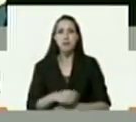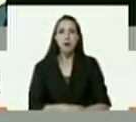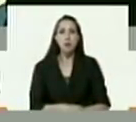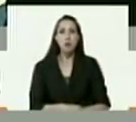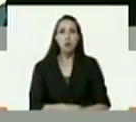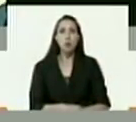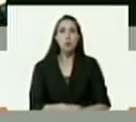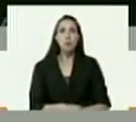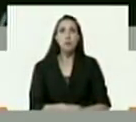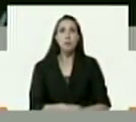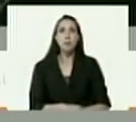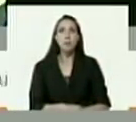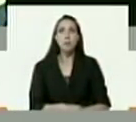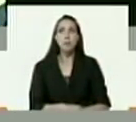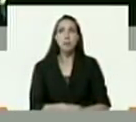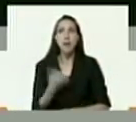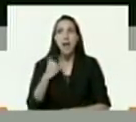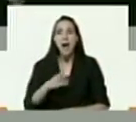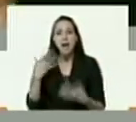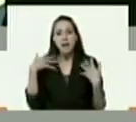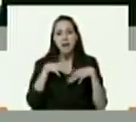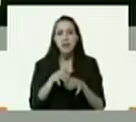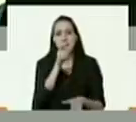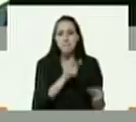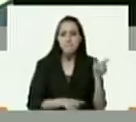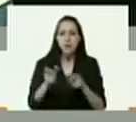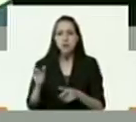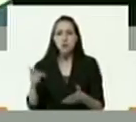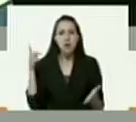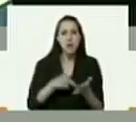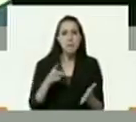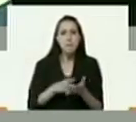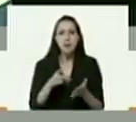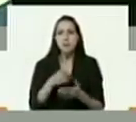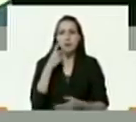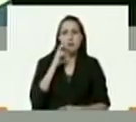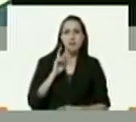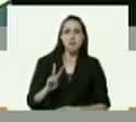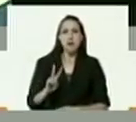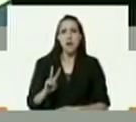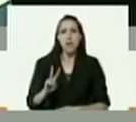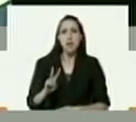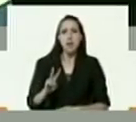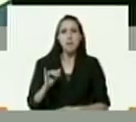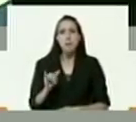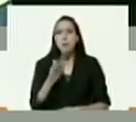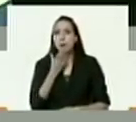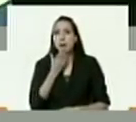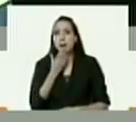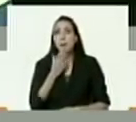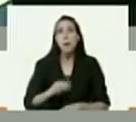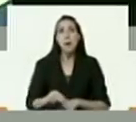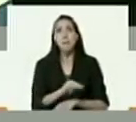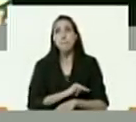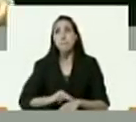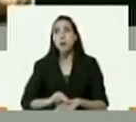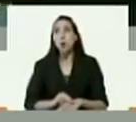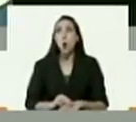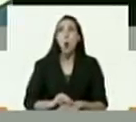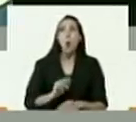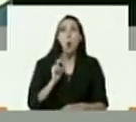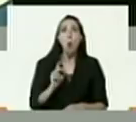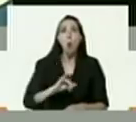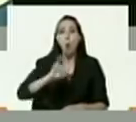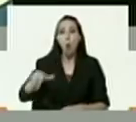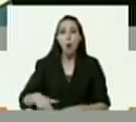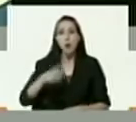Hay redes de personas que aparecen allí, que el ministro Jorge Rodríguez ha explicado con detenimiento.